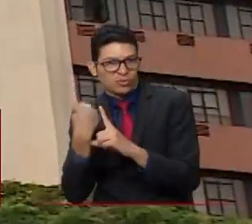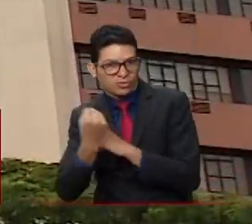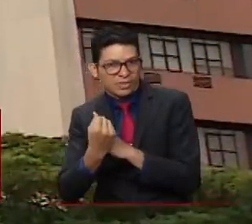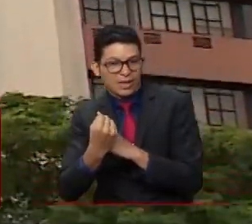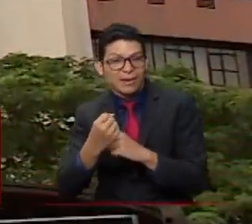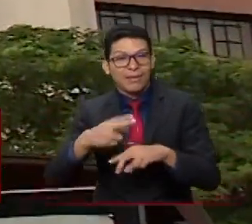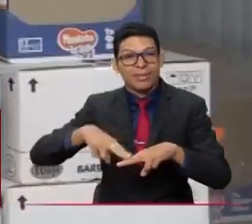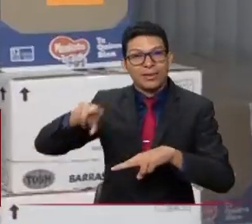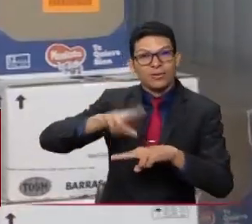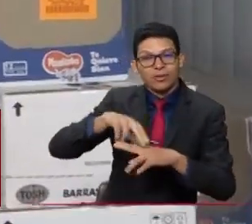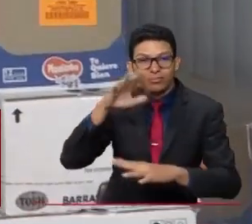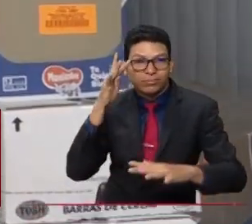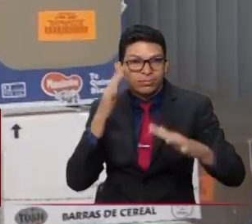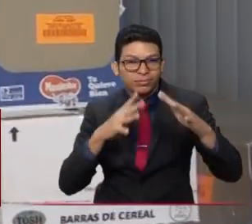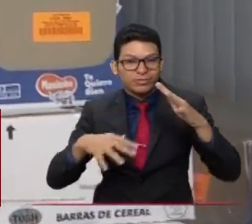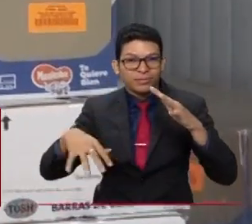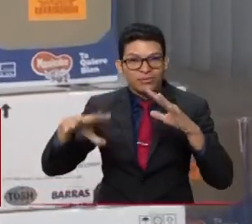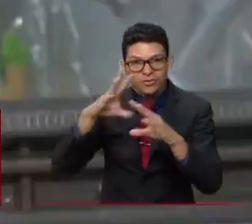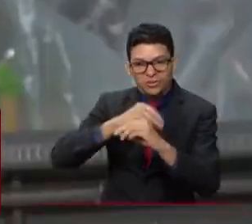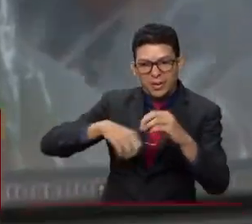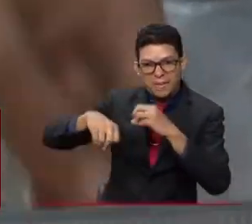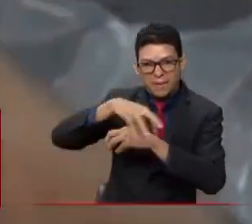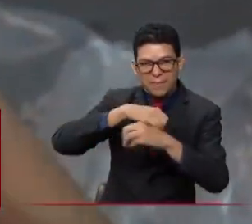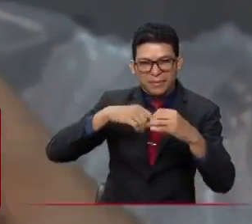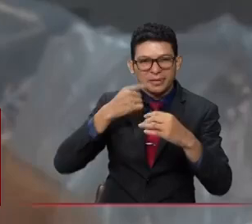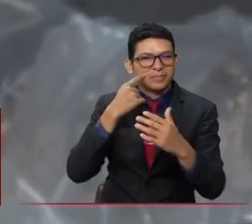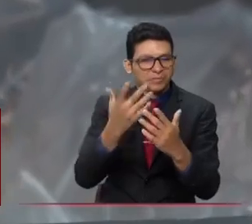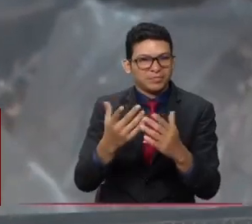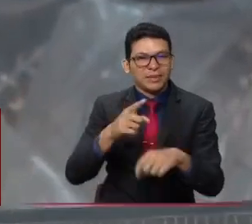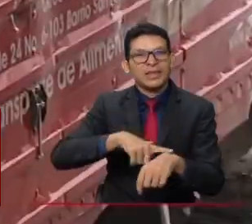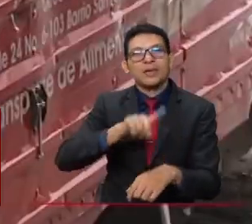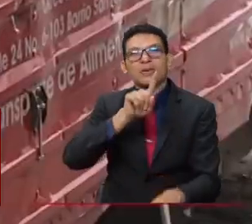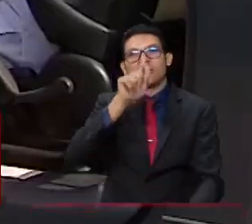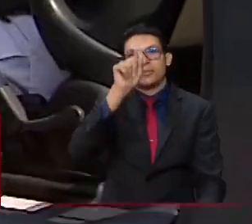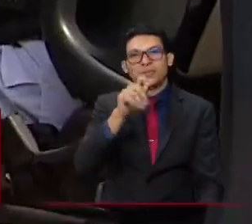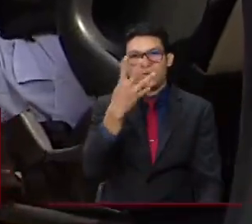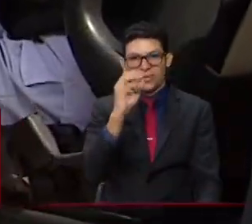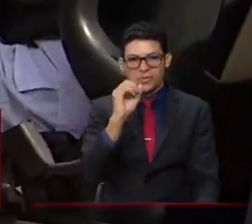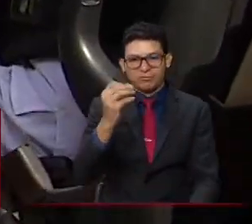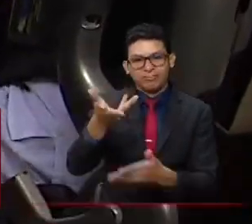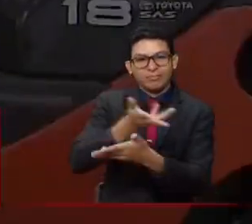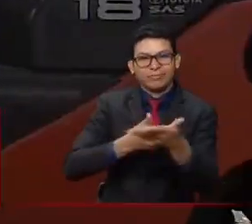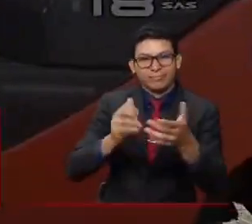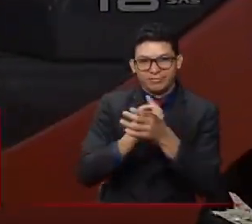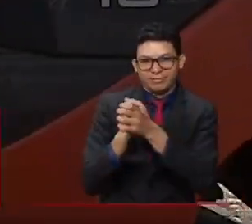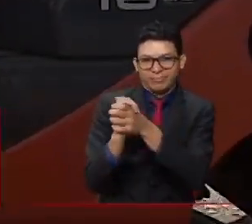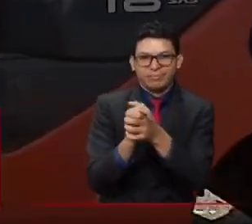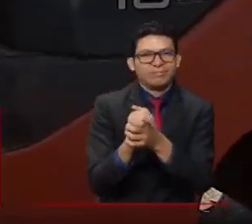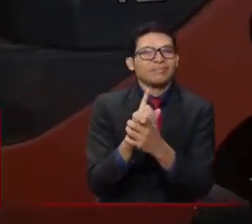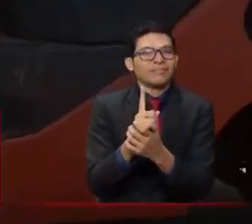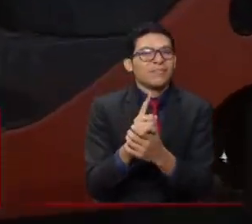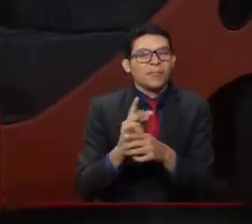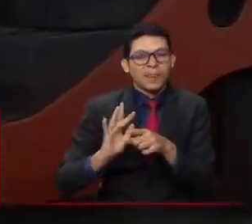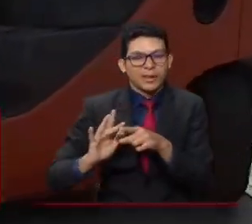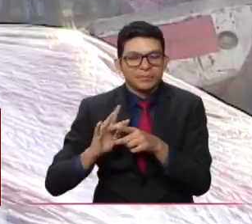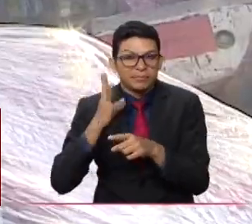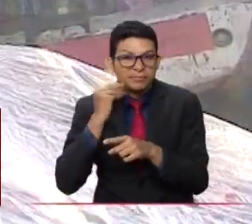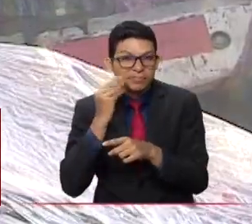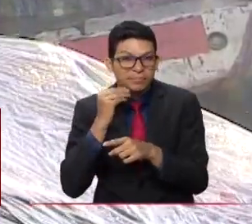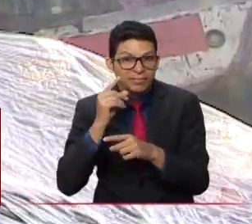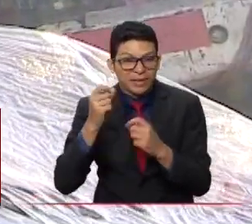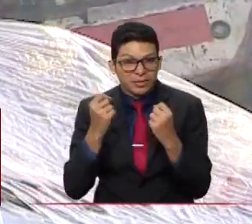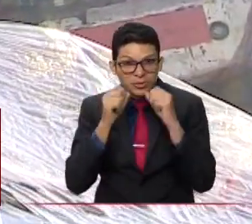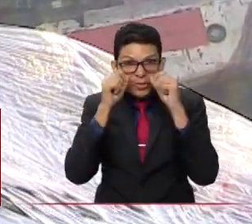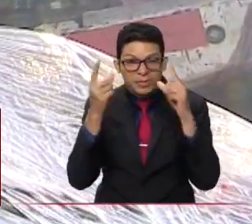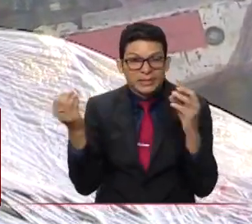naturaleza y del esparcimiento nocturno. Los esperamos a la 1:40 de la tarde para que compartamos entre amigos experiencias y muchas sorpresas